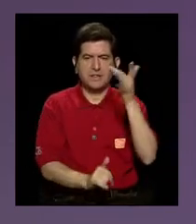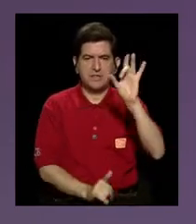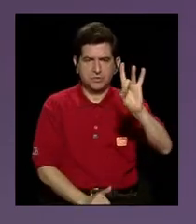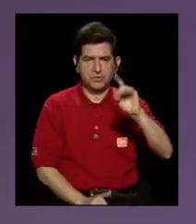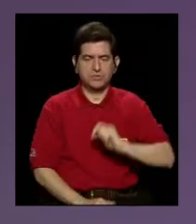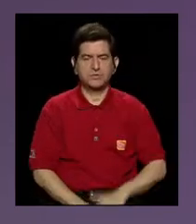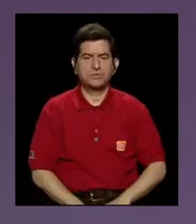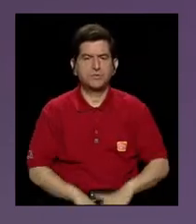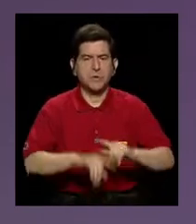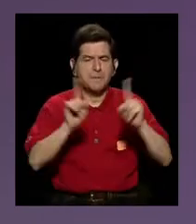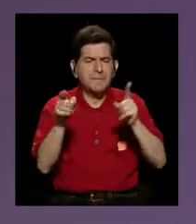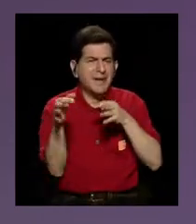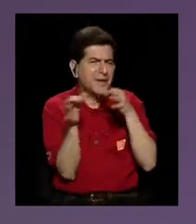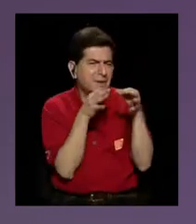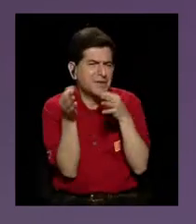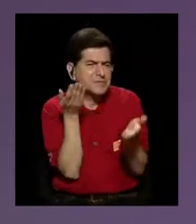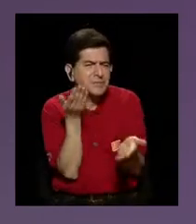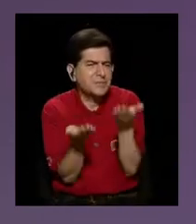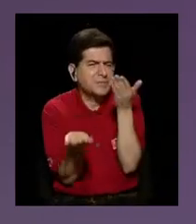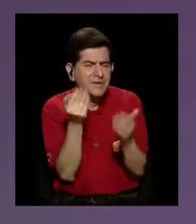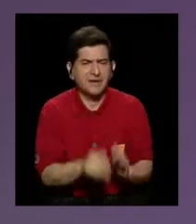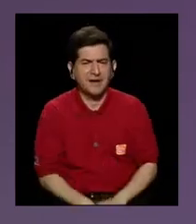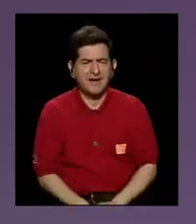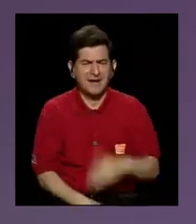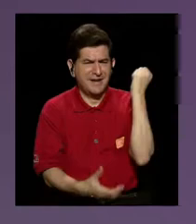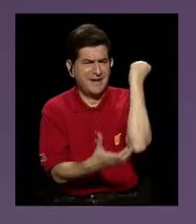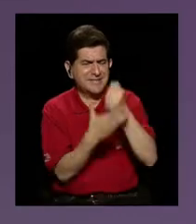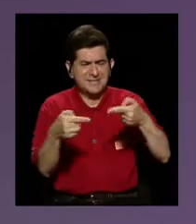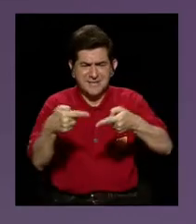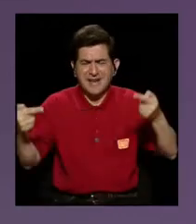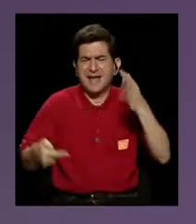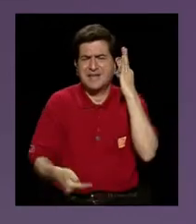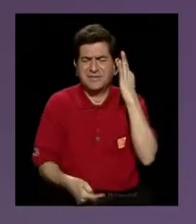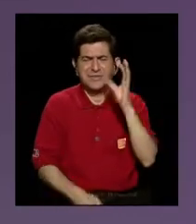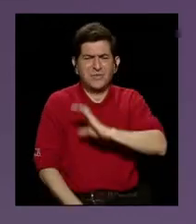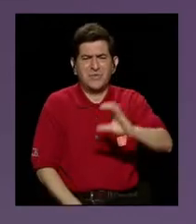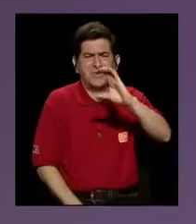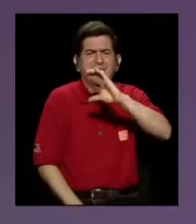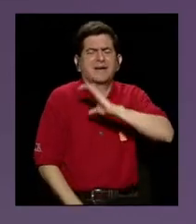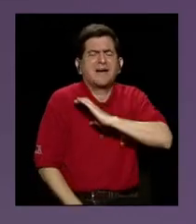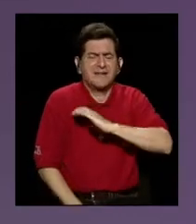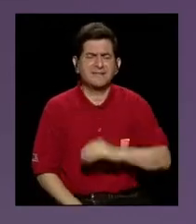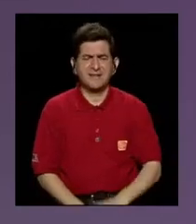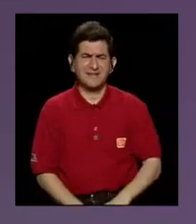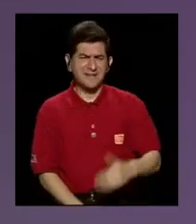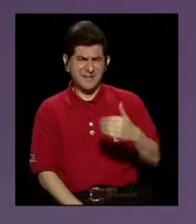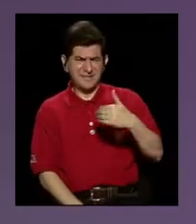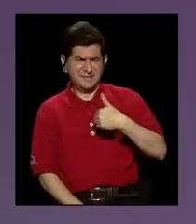marzo de este 2018. Pero expliquemos un poco qué es un femicidio,